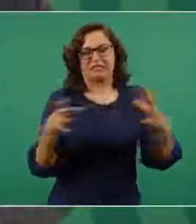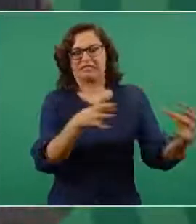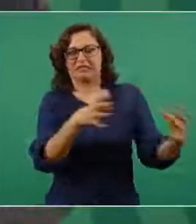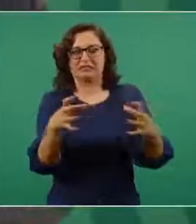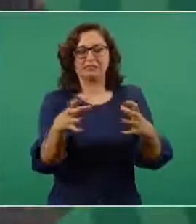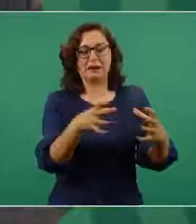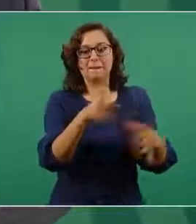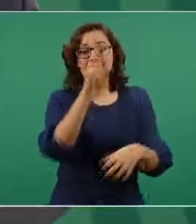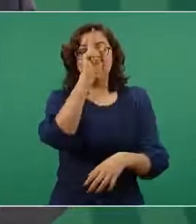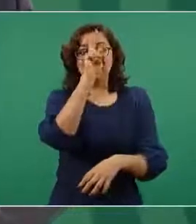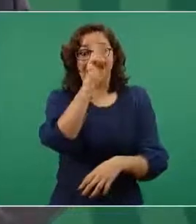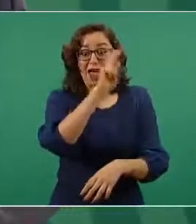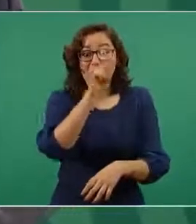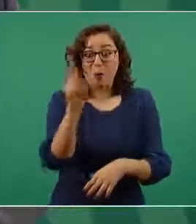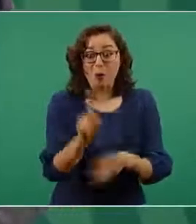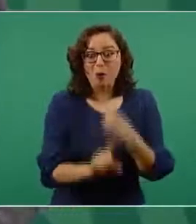persuadir.